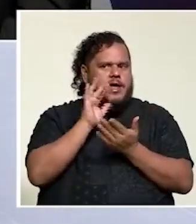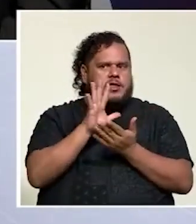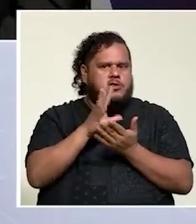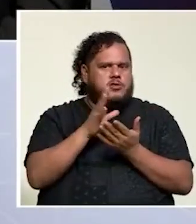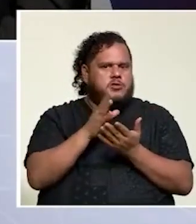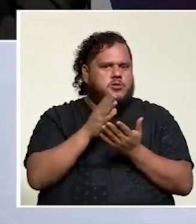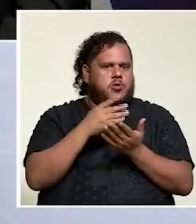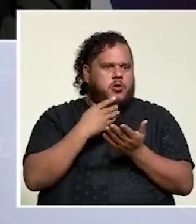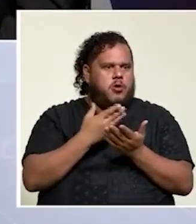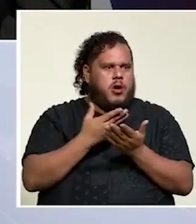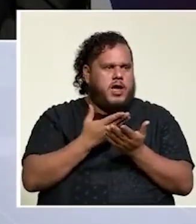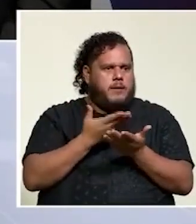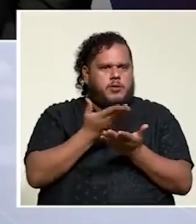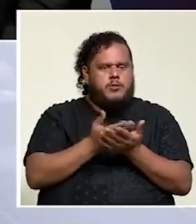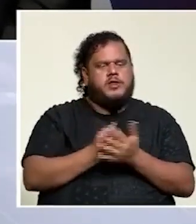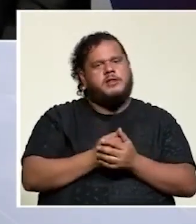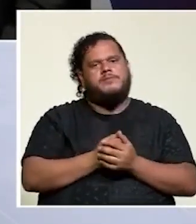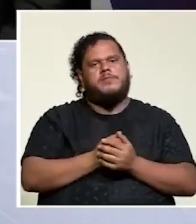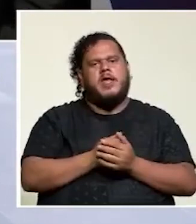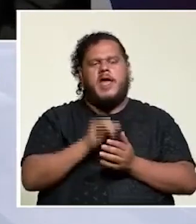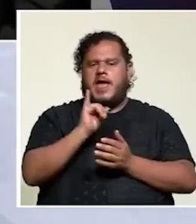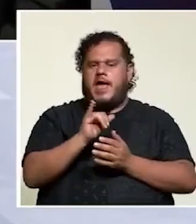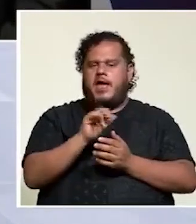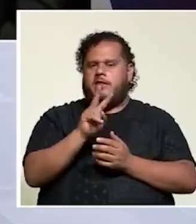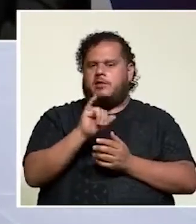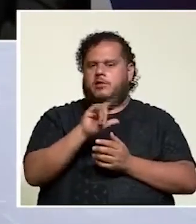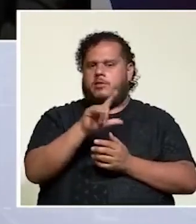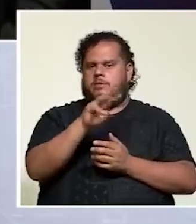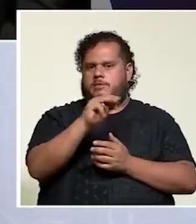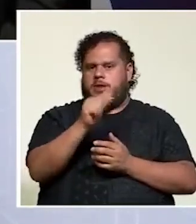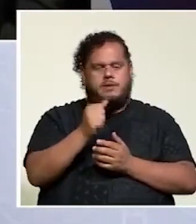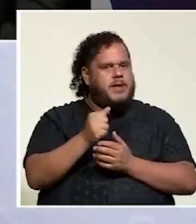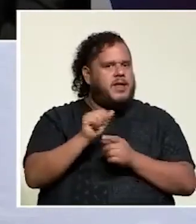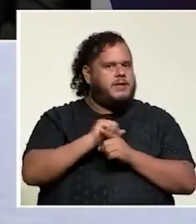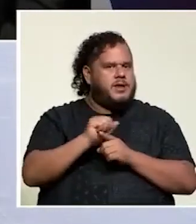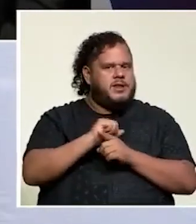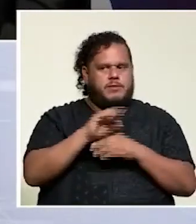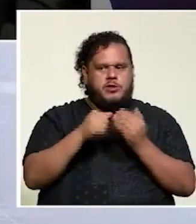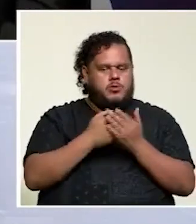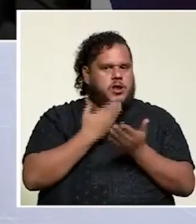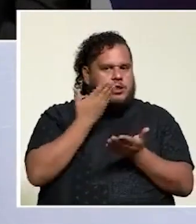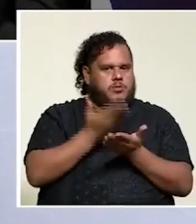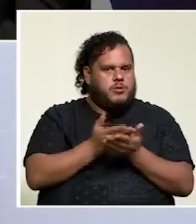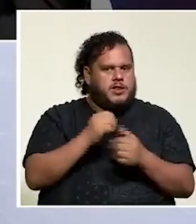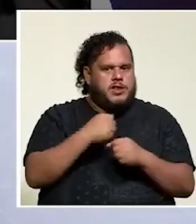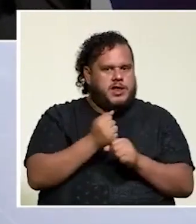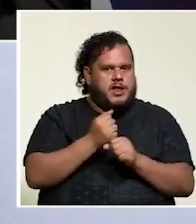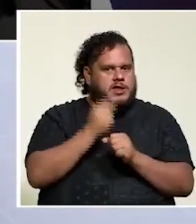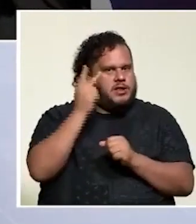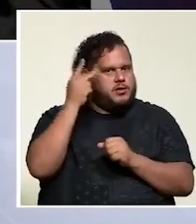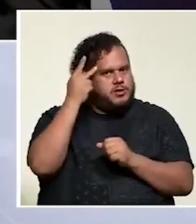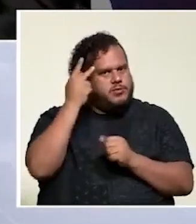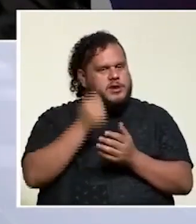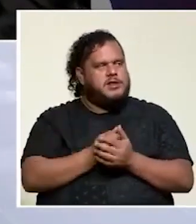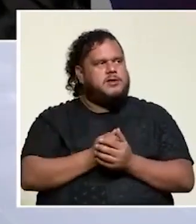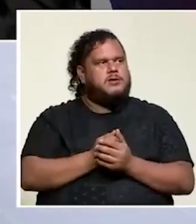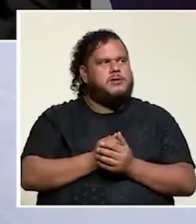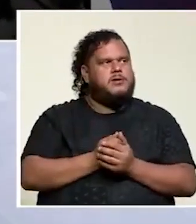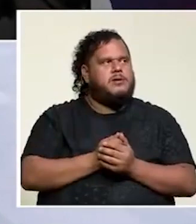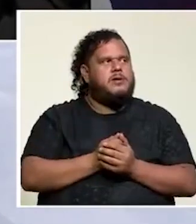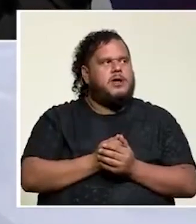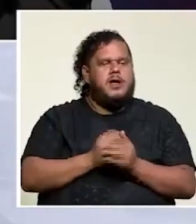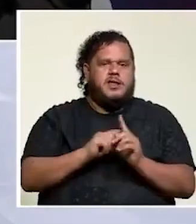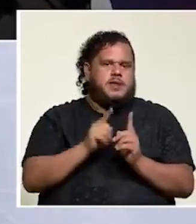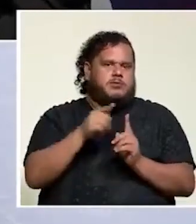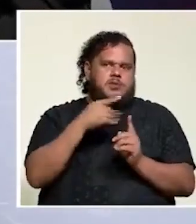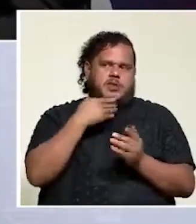eliminar 90 impuestos? Y eso, Vilma, no es cierto de prácticamente todas las propuestas que hacen todos los políticos. No, digo ya, y si usted quiere ser uno de